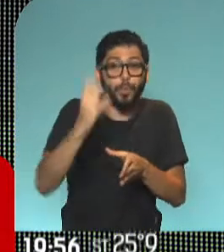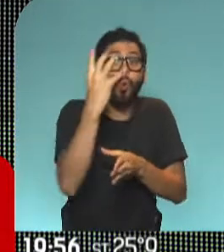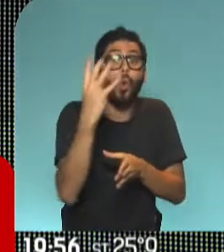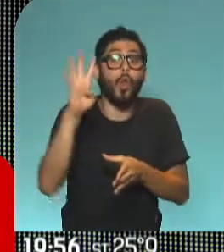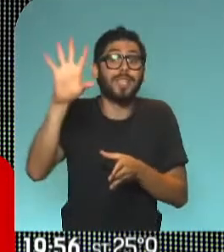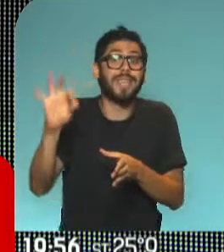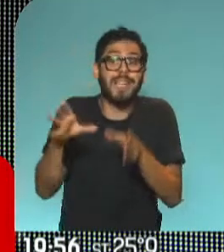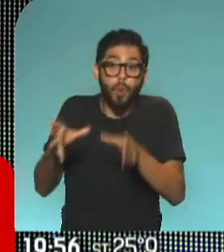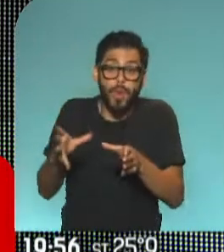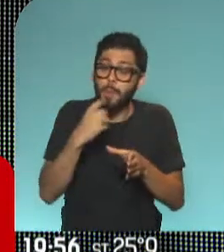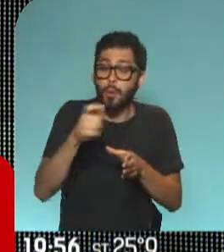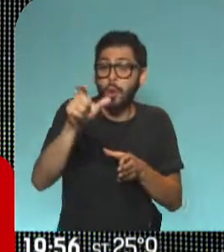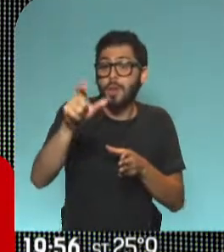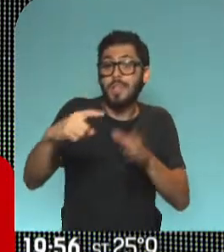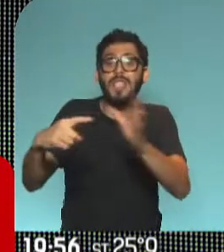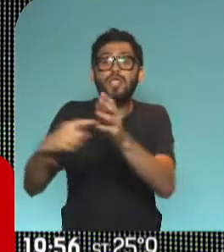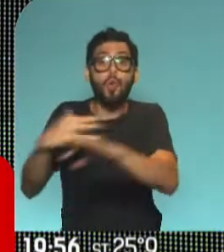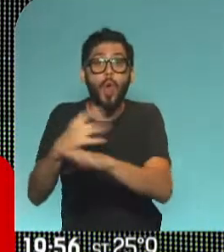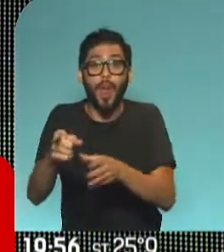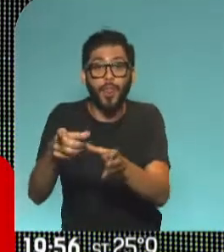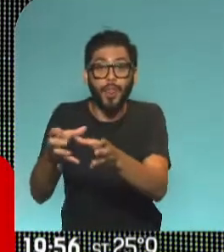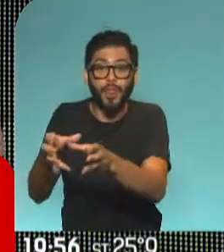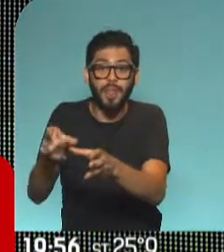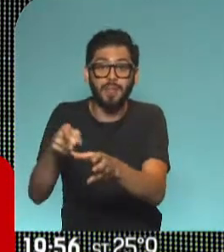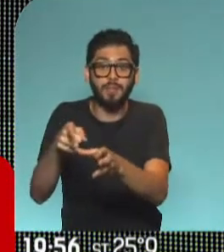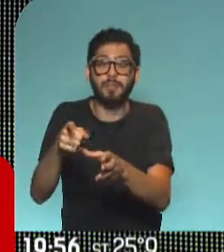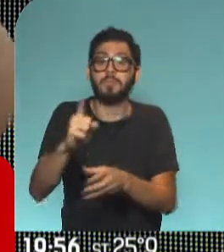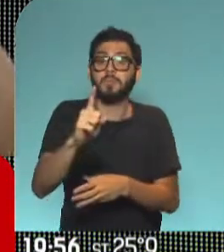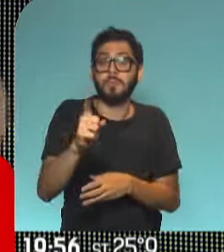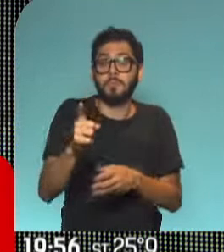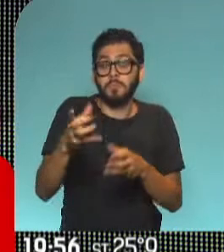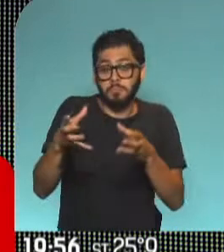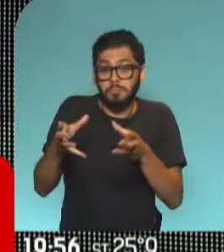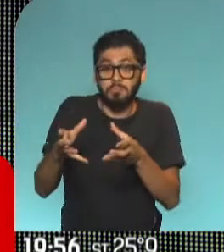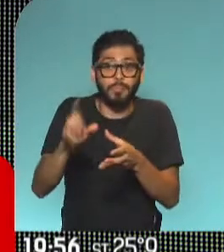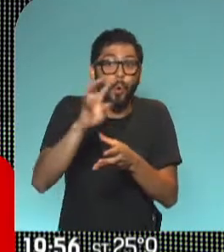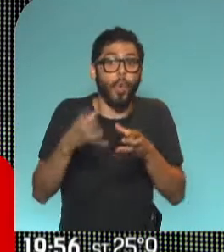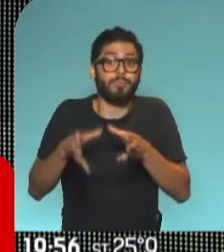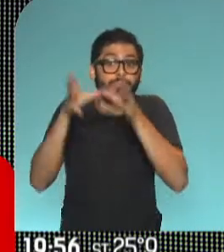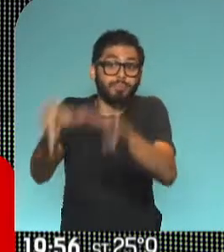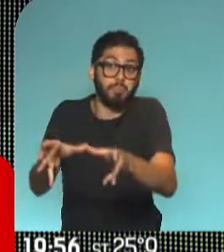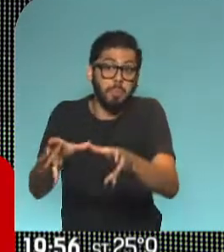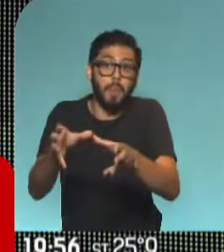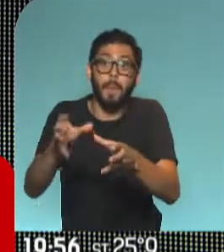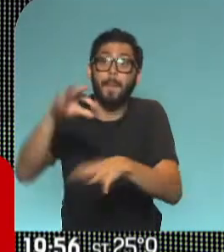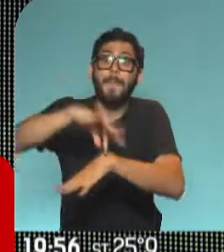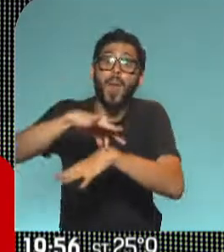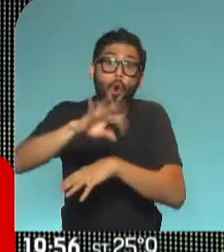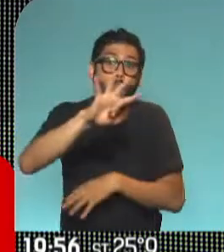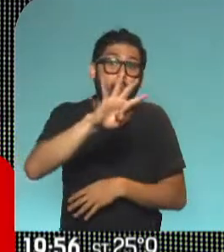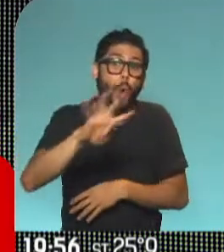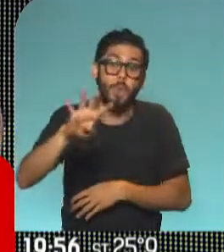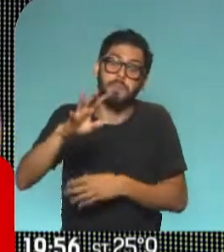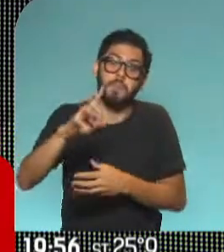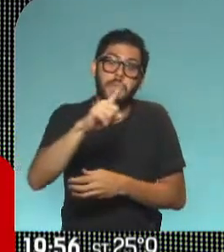que tenía 5.000 habitantes, tenía 120 trabajadores de salud, inmunizaron ya al resto de los grupos de riesgo,